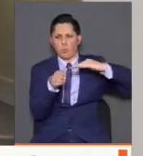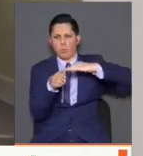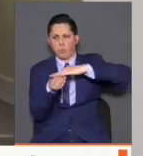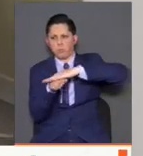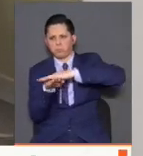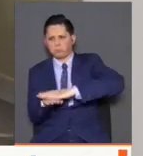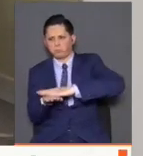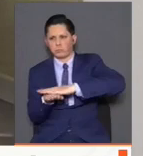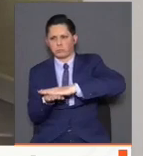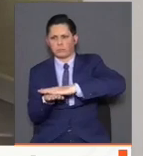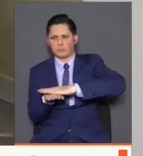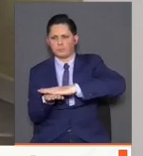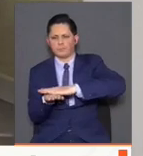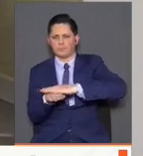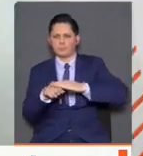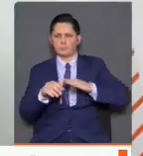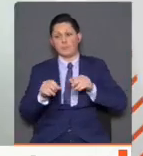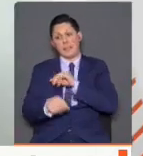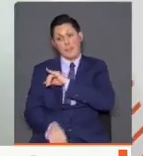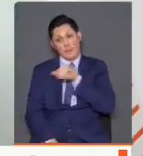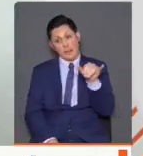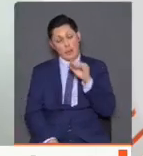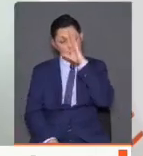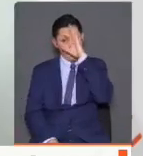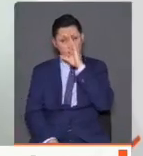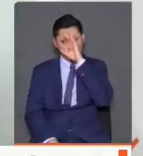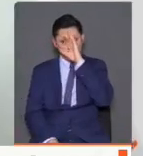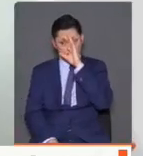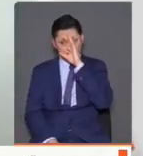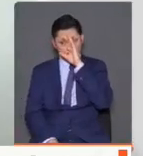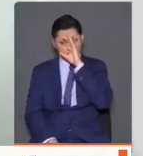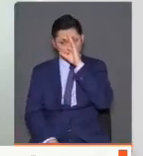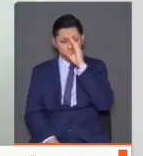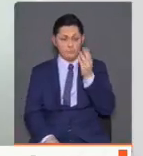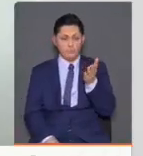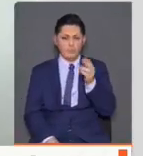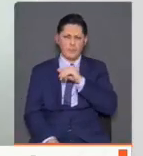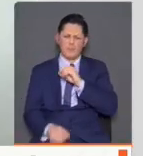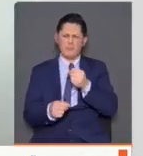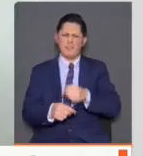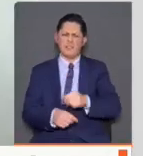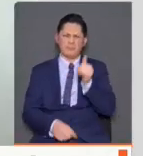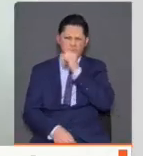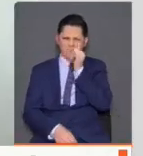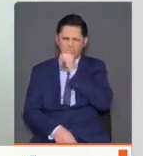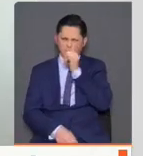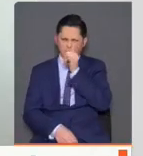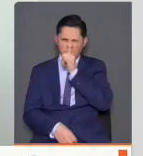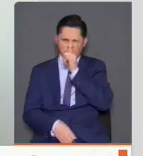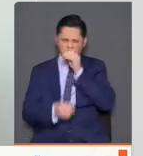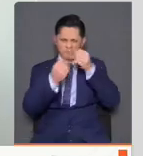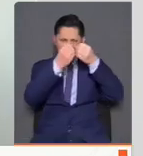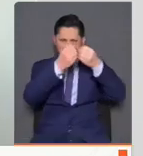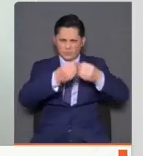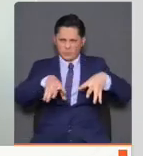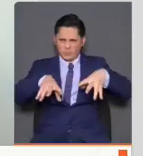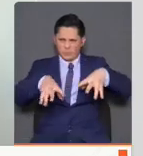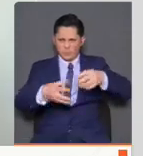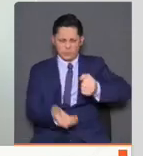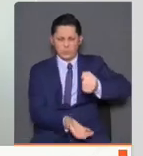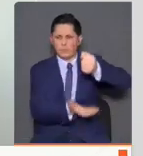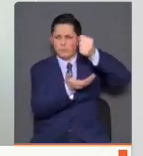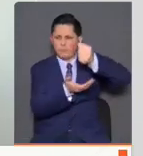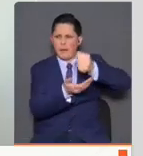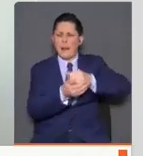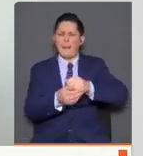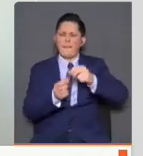pollos. Y después viene el tema de los perros. Lo que genera basura, una basura, pero en inmensas cantidades,